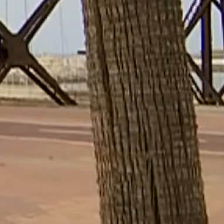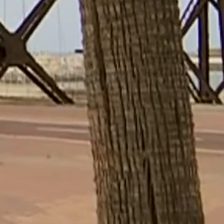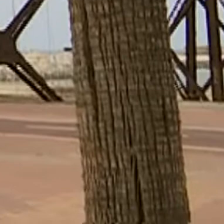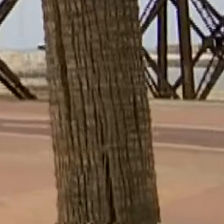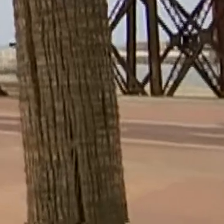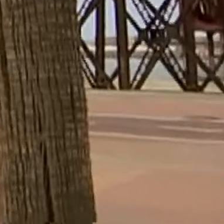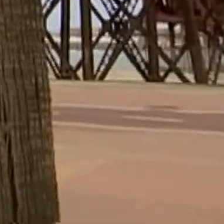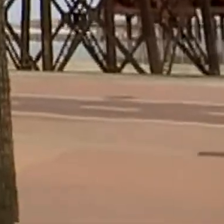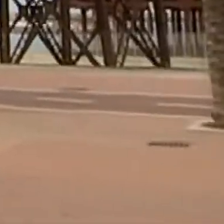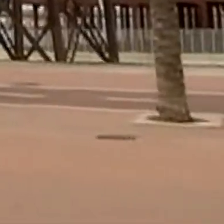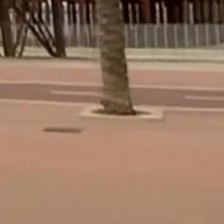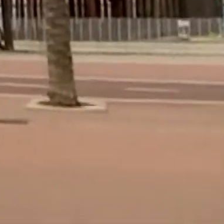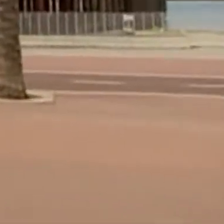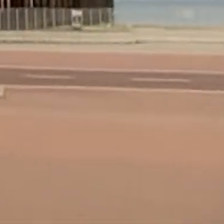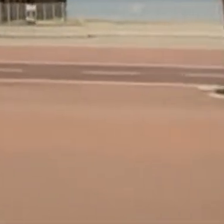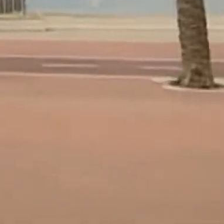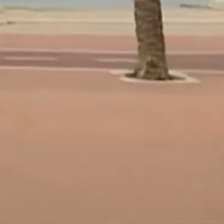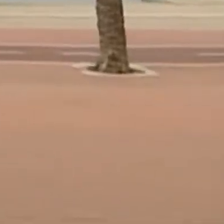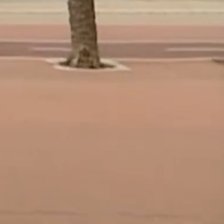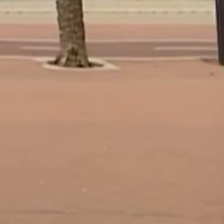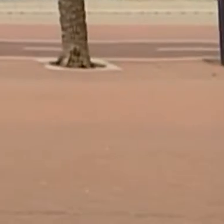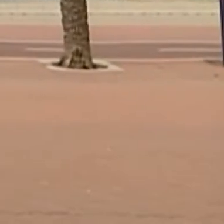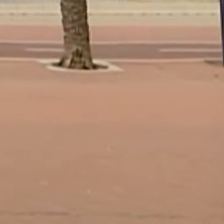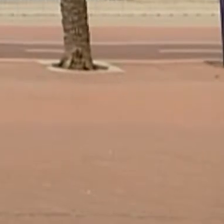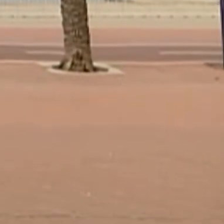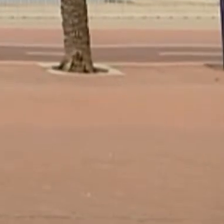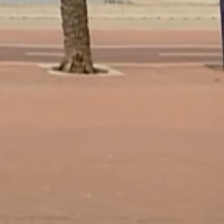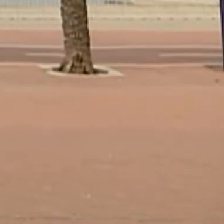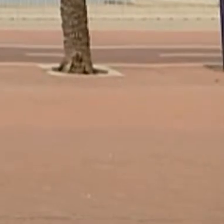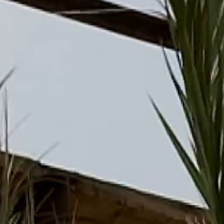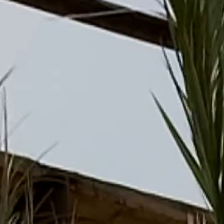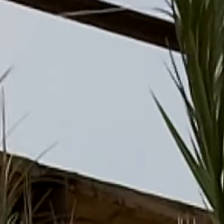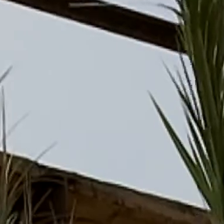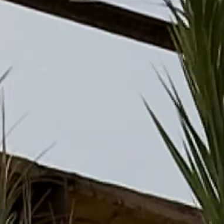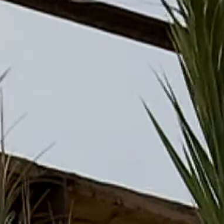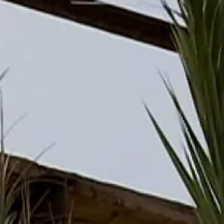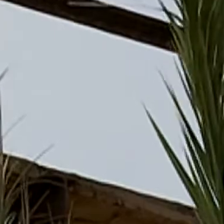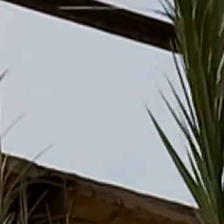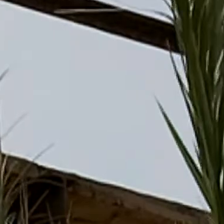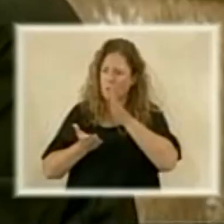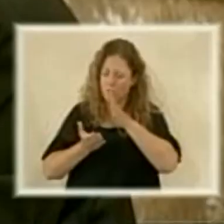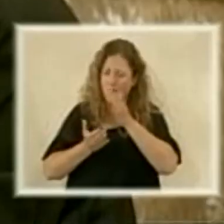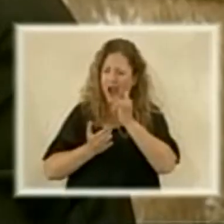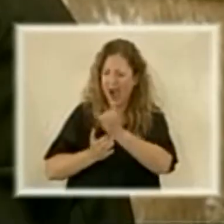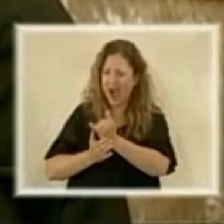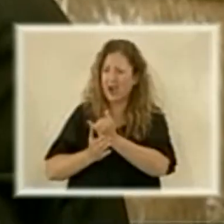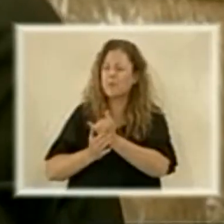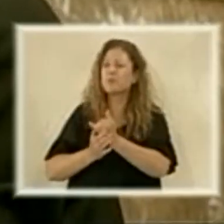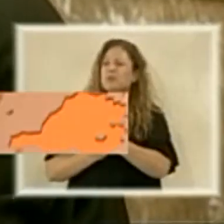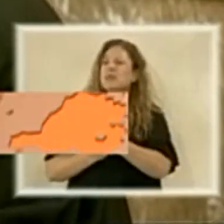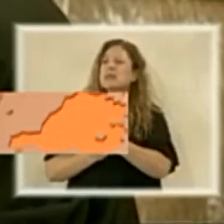defendían que, a pesar de que la Junta lleva a cabo trabajos de rehabilitación, no son titulares ni responsables de este BIC. Estaban